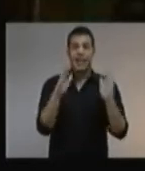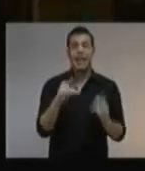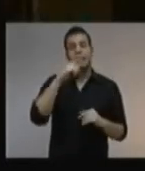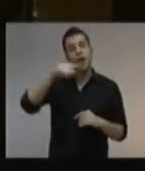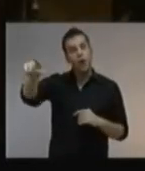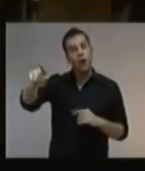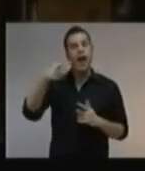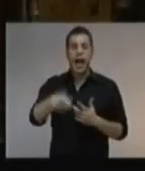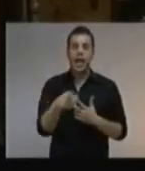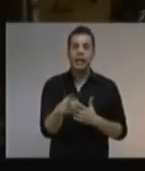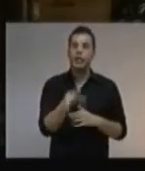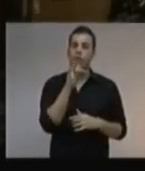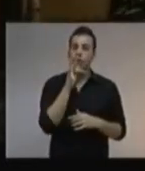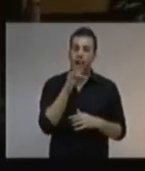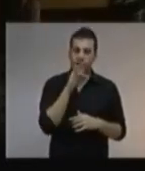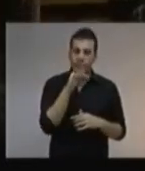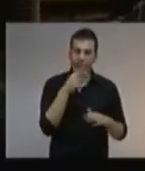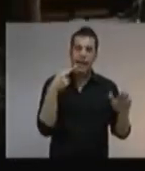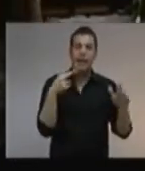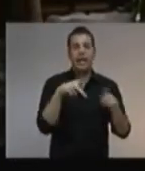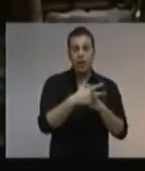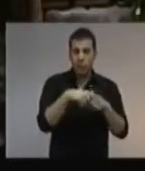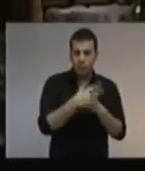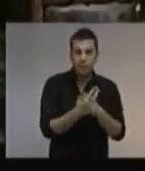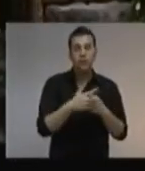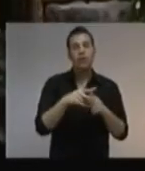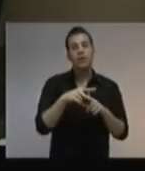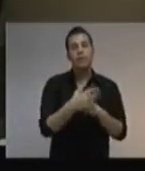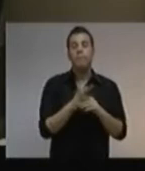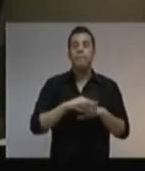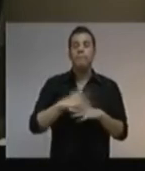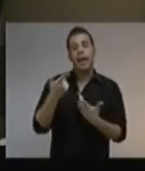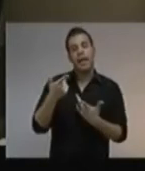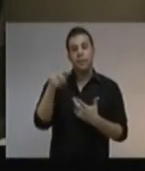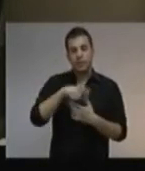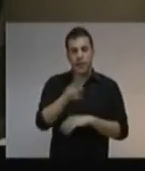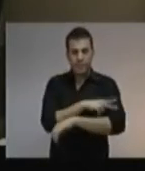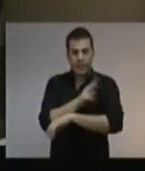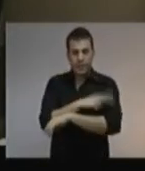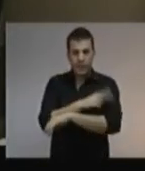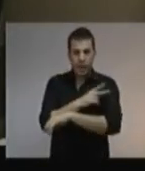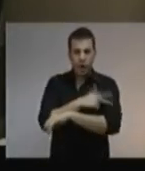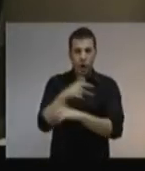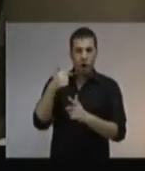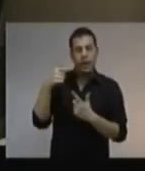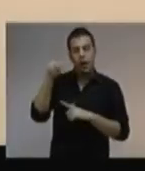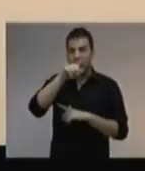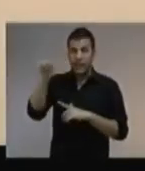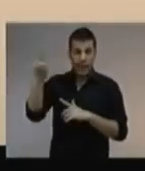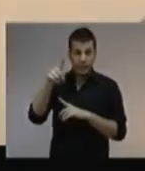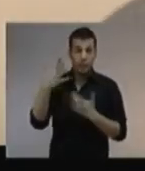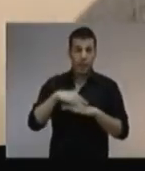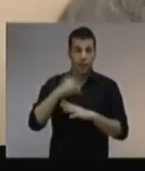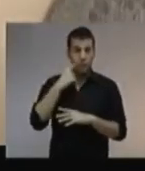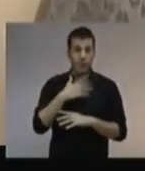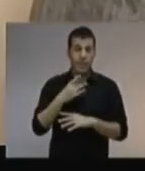En la Casa Colón se conservan los instrumentos que los marineros utilizaban para orientarse. Entre todos ellos destaca este astrolabio